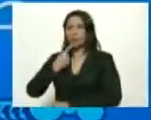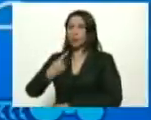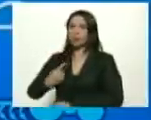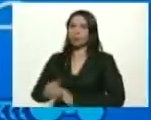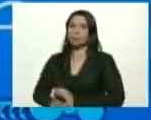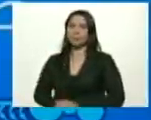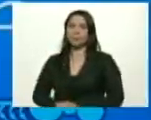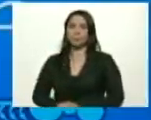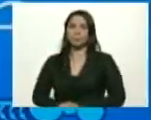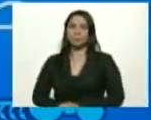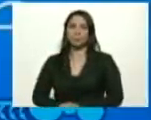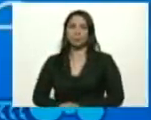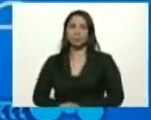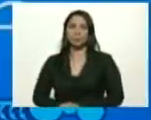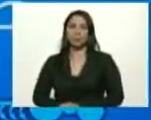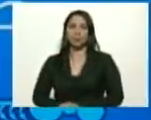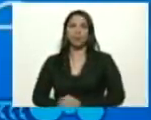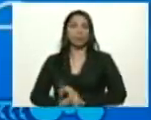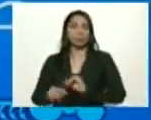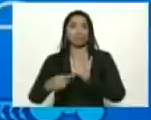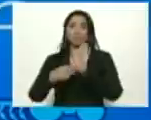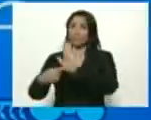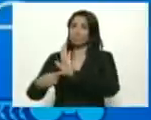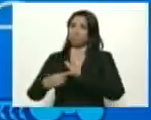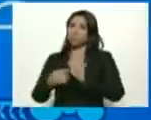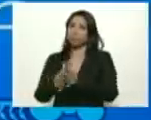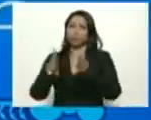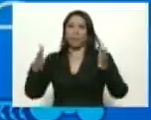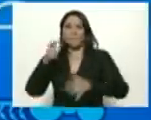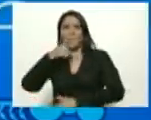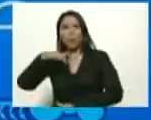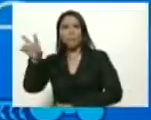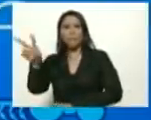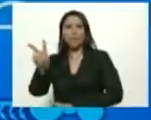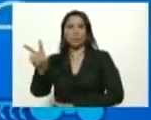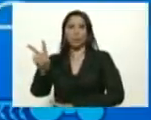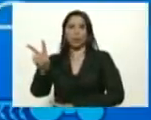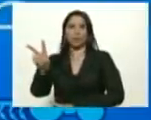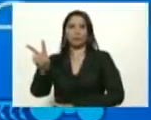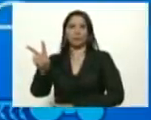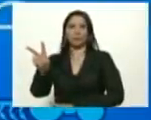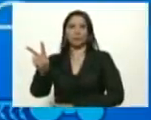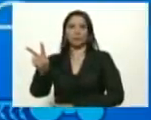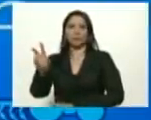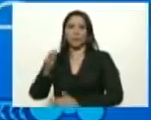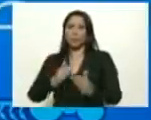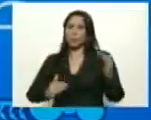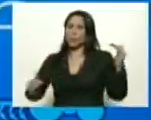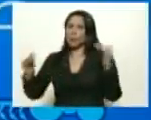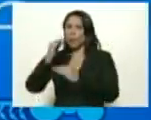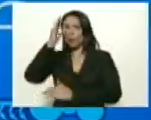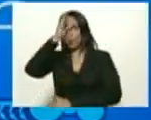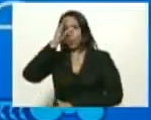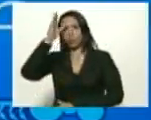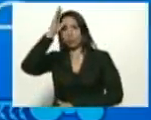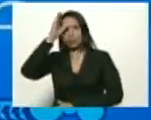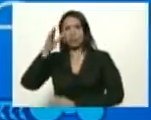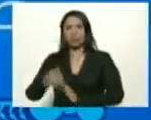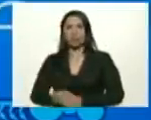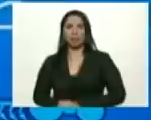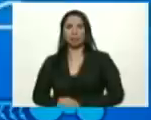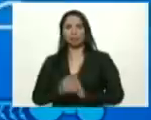que una vez más se demuestra la grandeza del pueblo de Venezuela. Con un alto nivel de conciencia